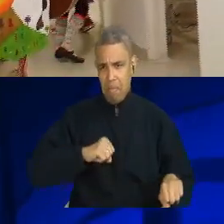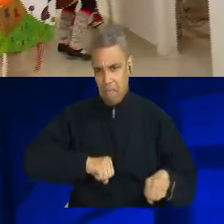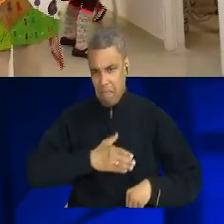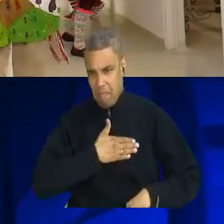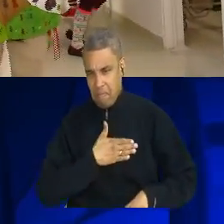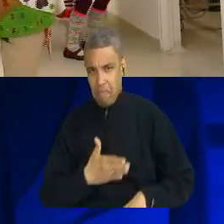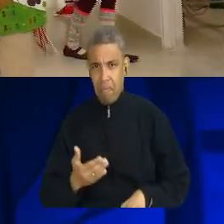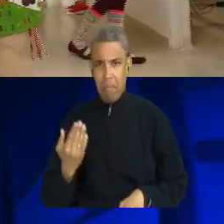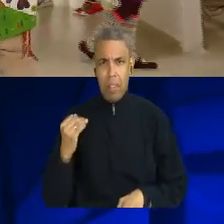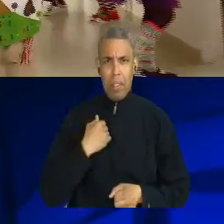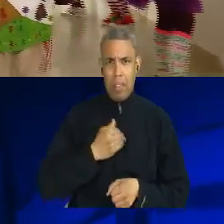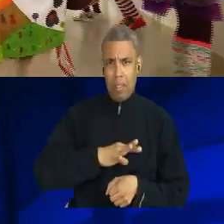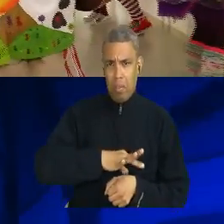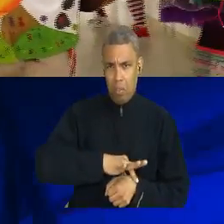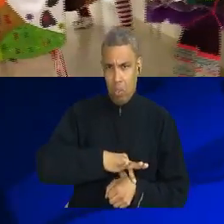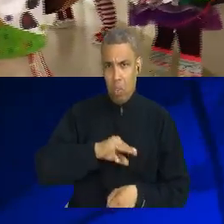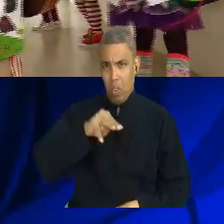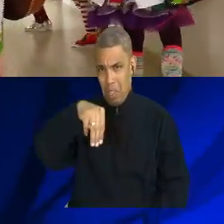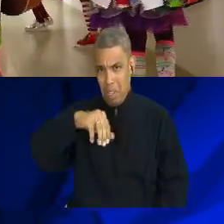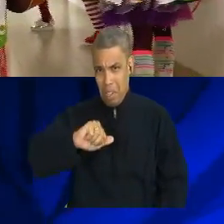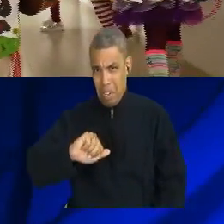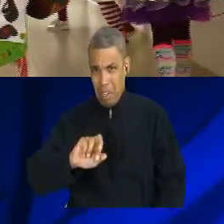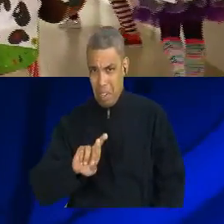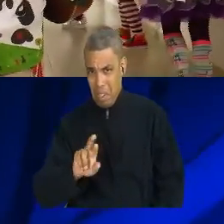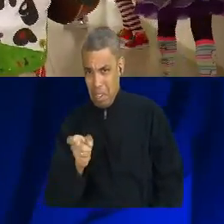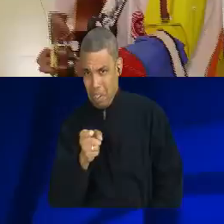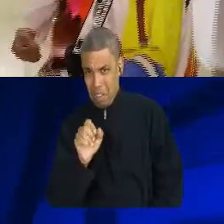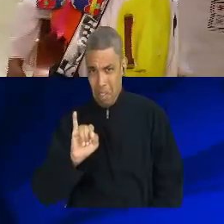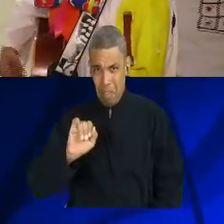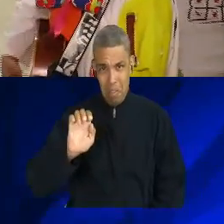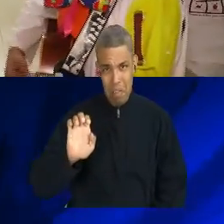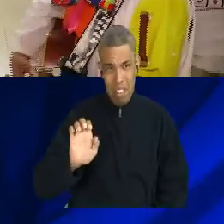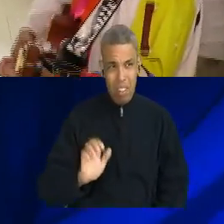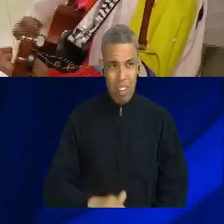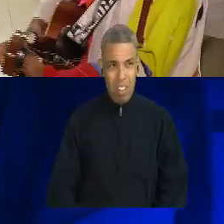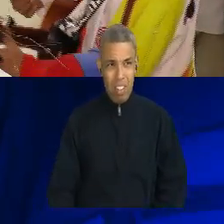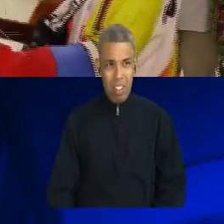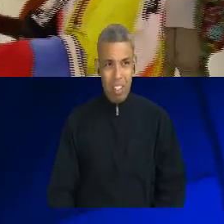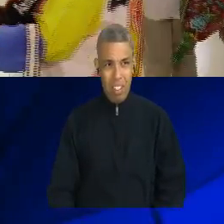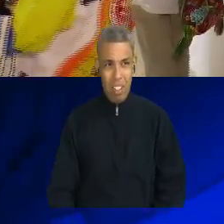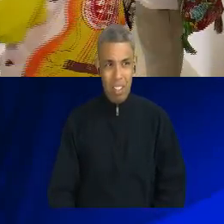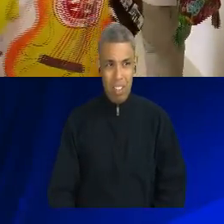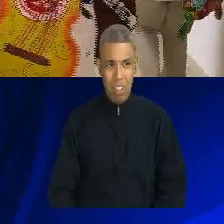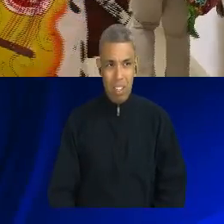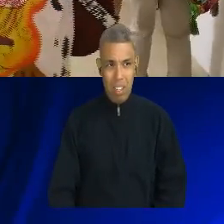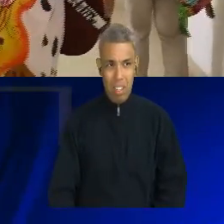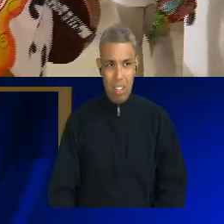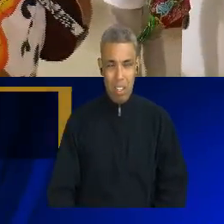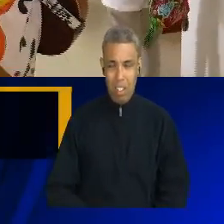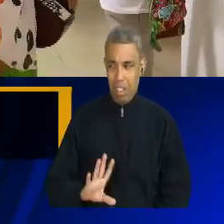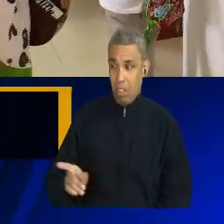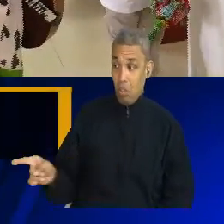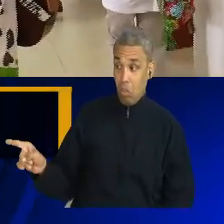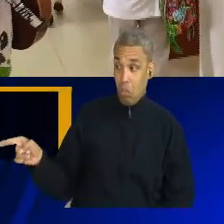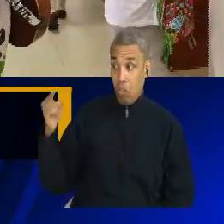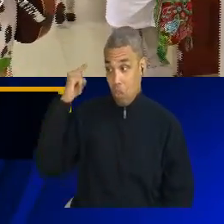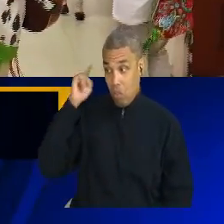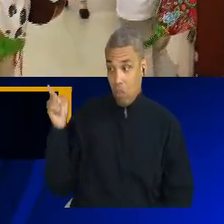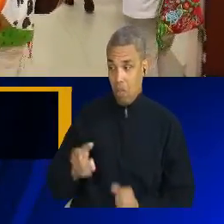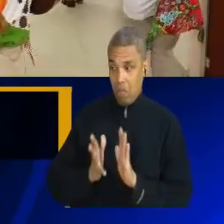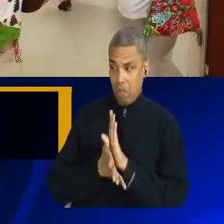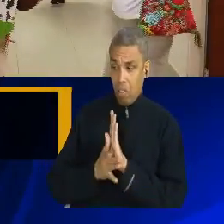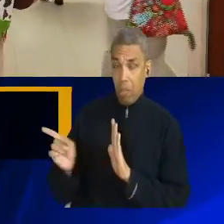Maye ya les comenta bien, trajimos todos... ¿Estoy así? ¿Sí? ¿Sí? Ah, bueno, yo... Vaya acordándose. Sí. Entonces,